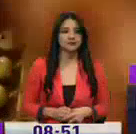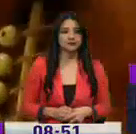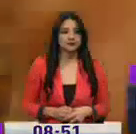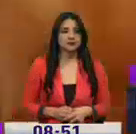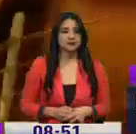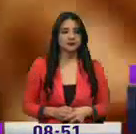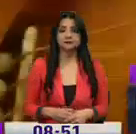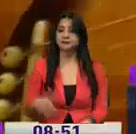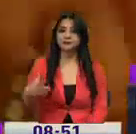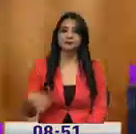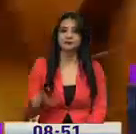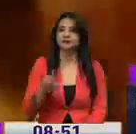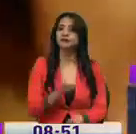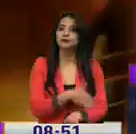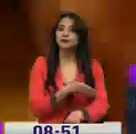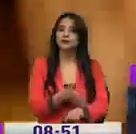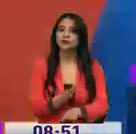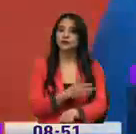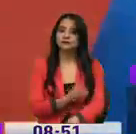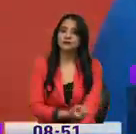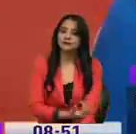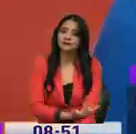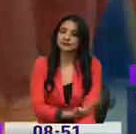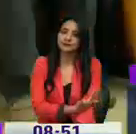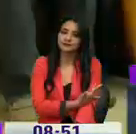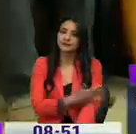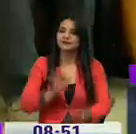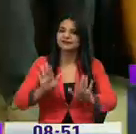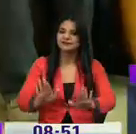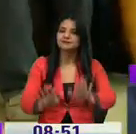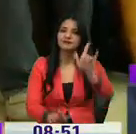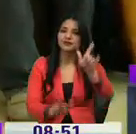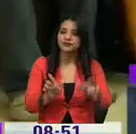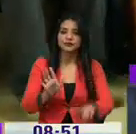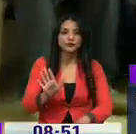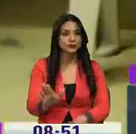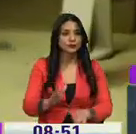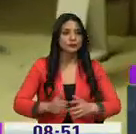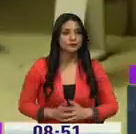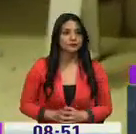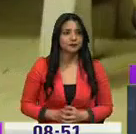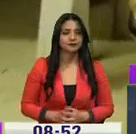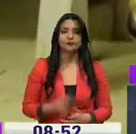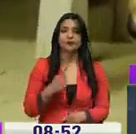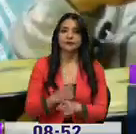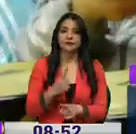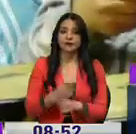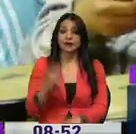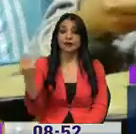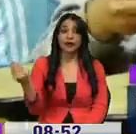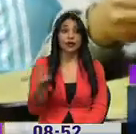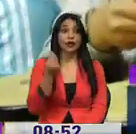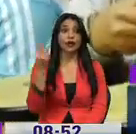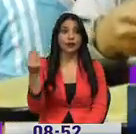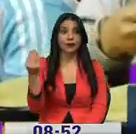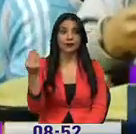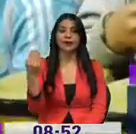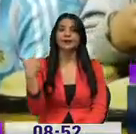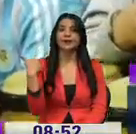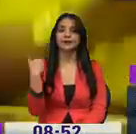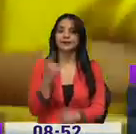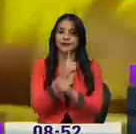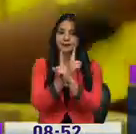En Loja la música recorre por las venas de la mayoría de sus habitantes. Es el caso de jóvenes con capacidades